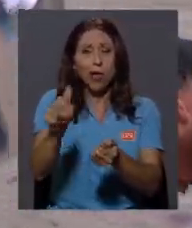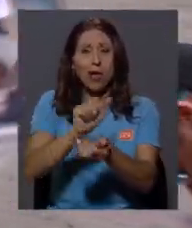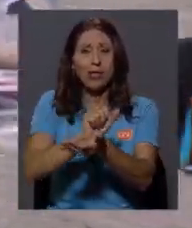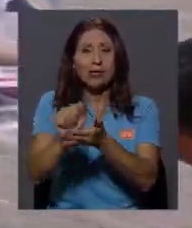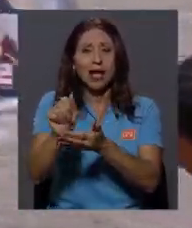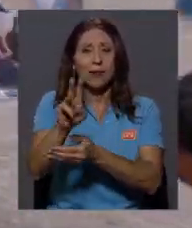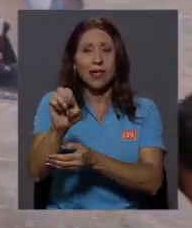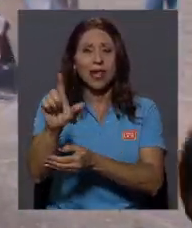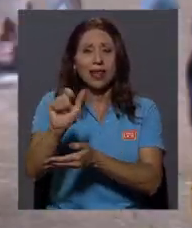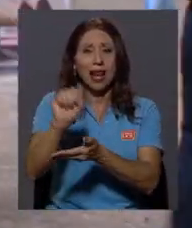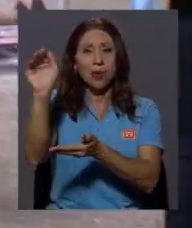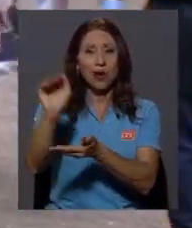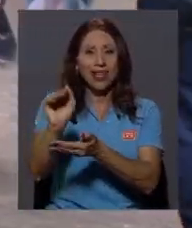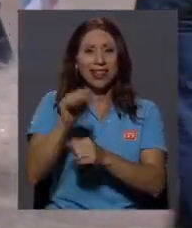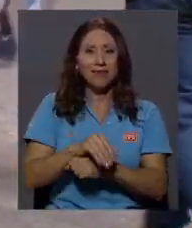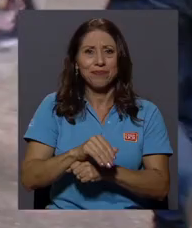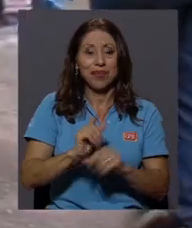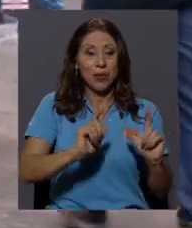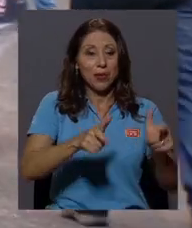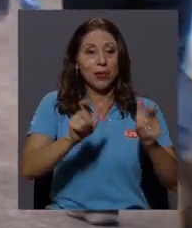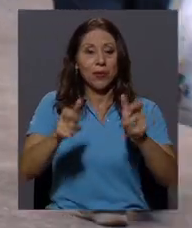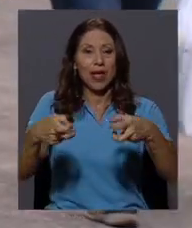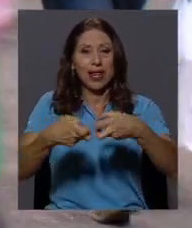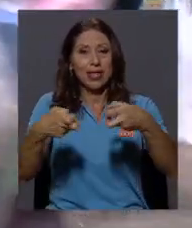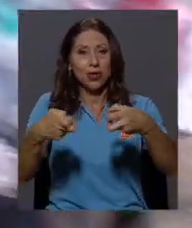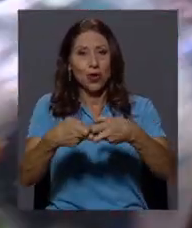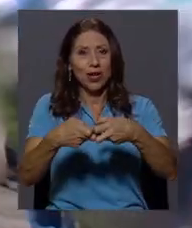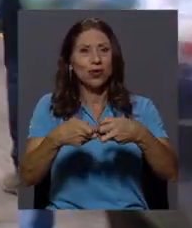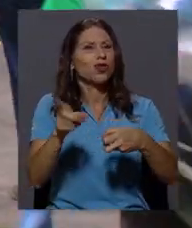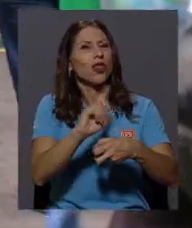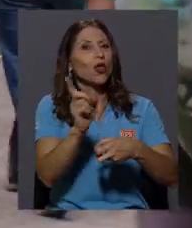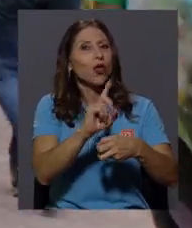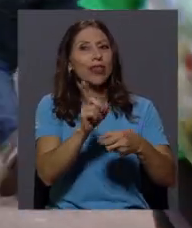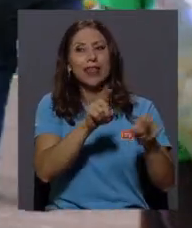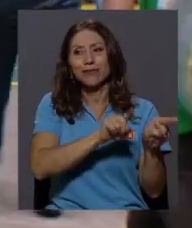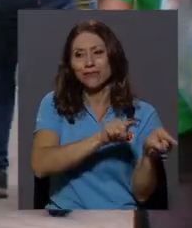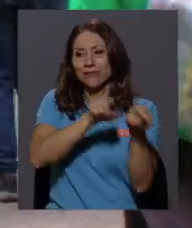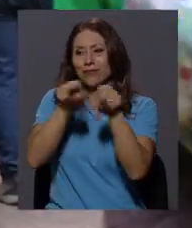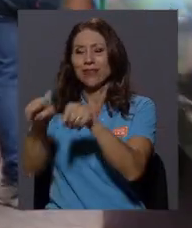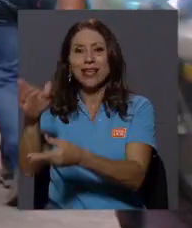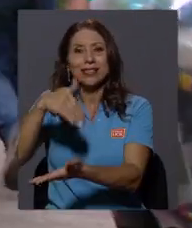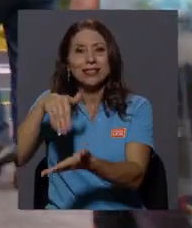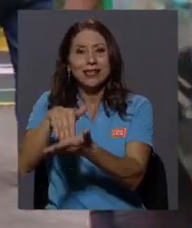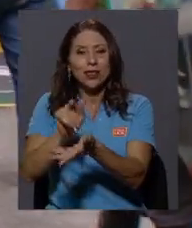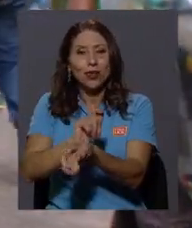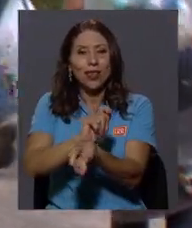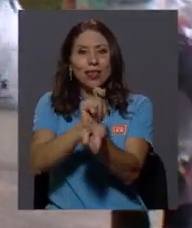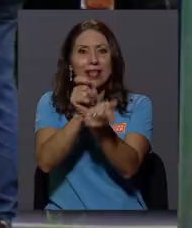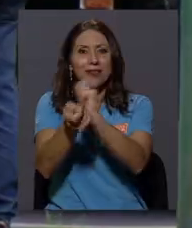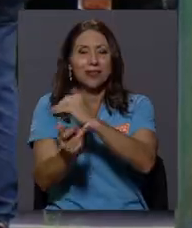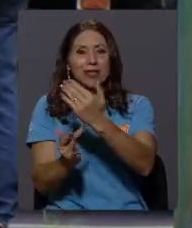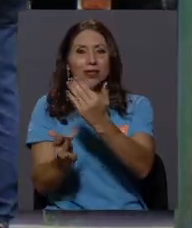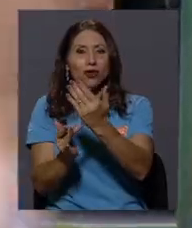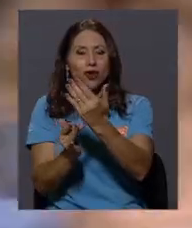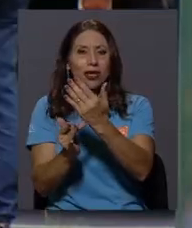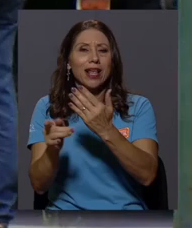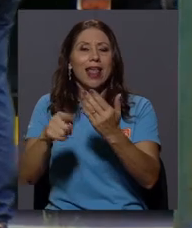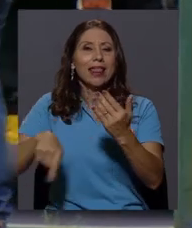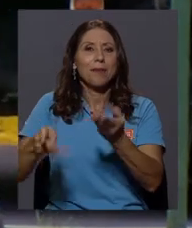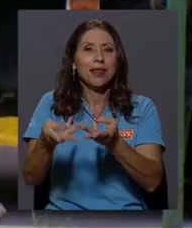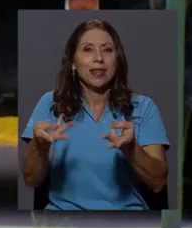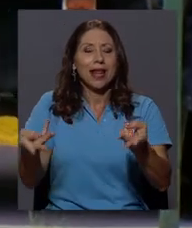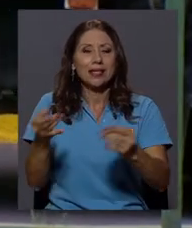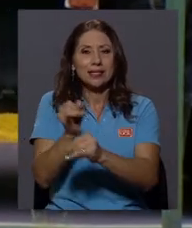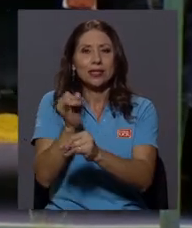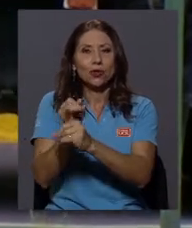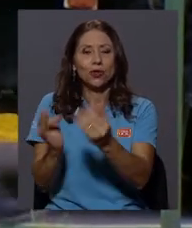Alajuelita. Los desechos electrónicos fueron llevados al Centro de Transferencia Tecnológica y de Transformación de Materiales del Instituto Tecnológico de